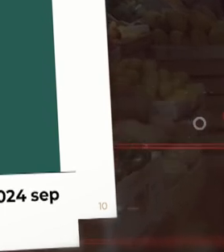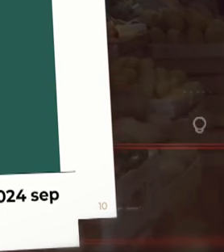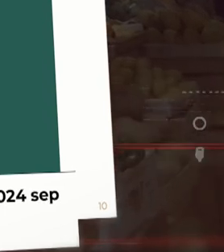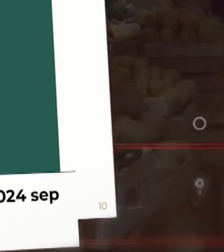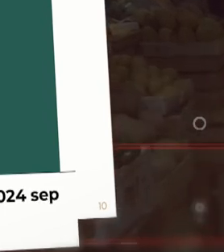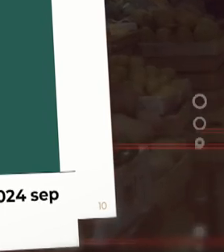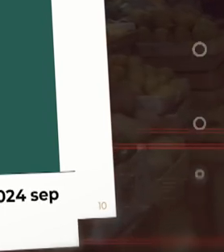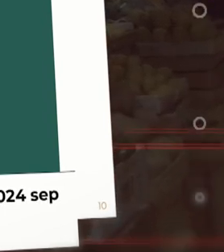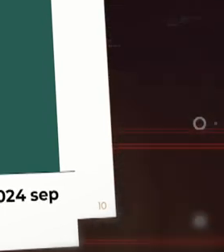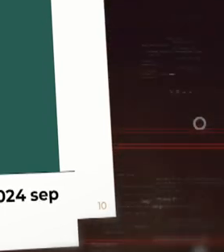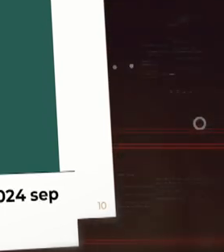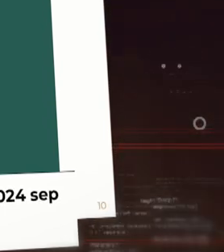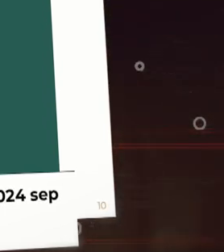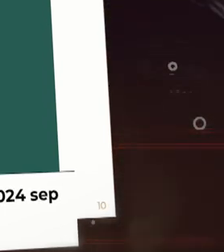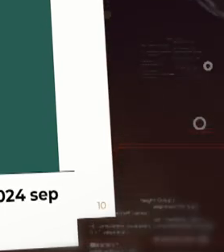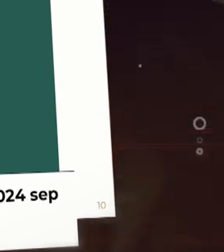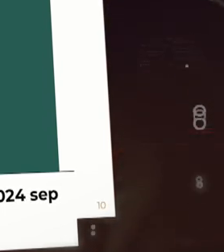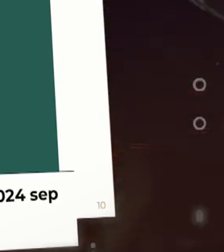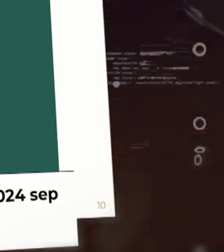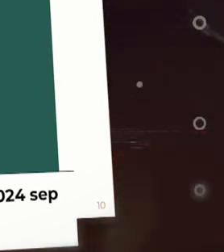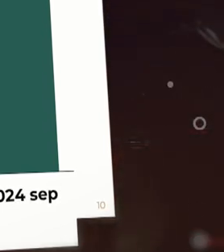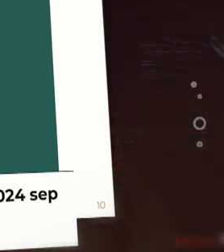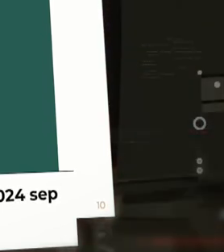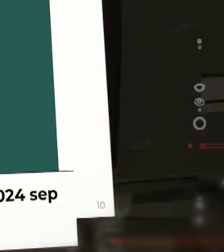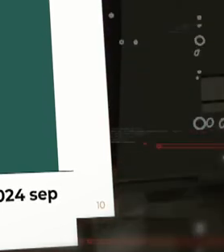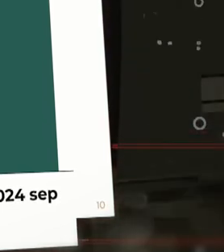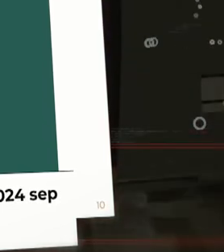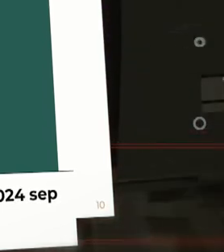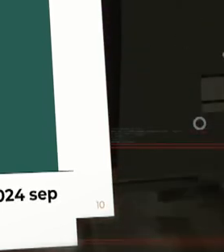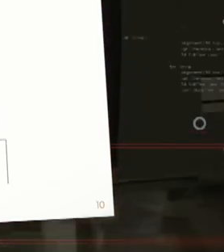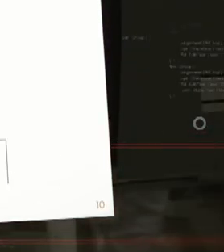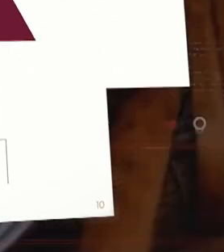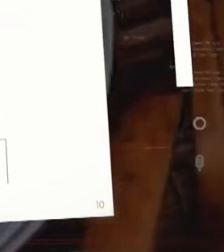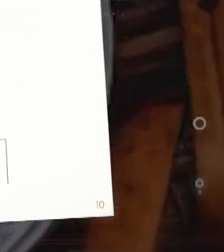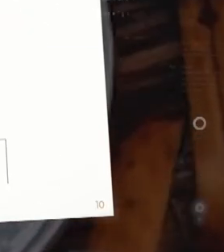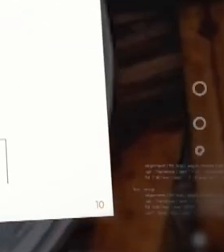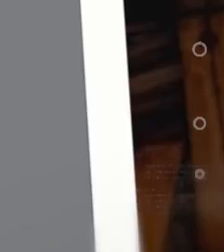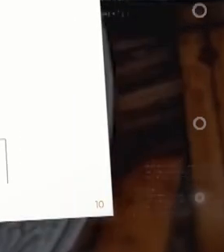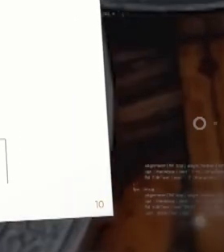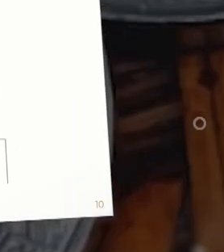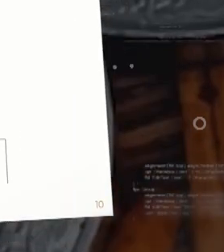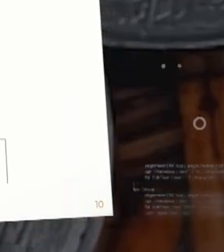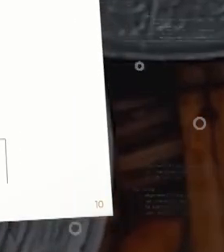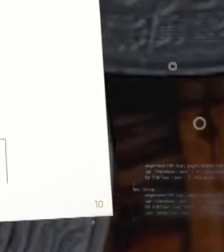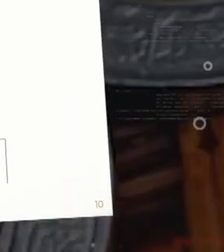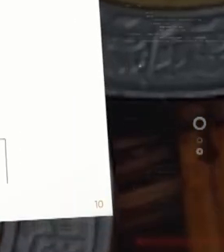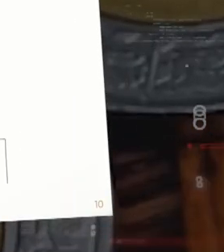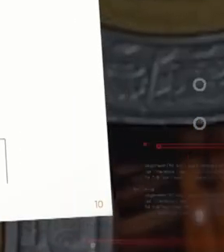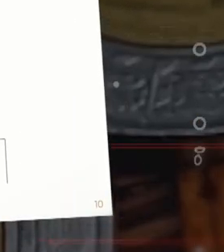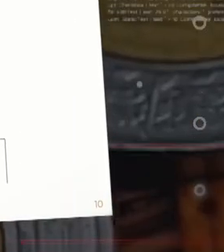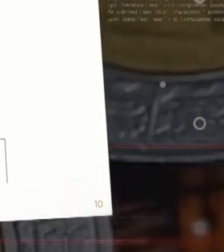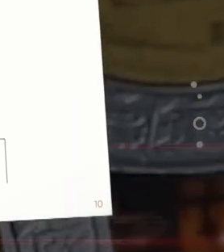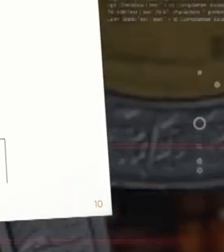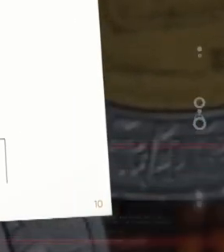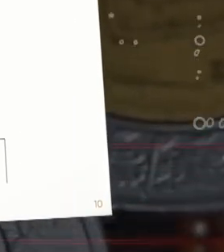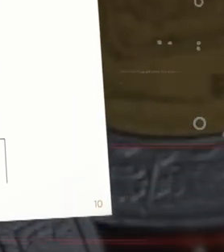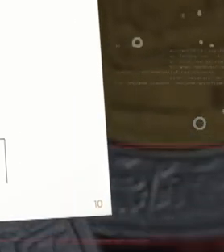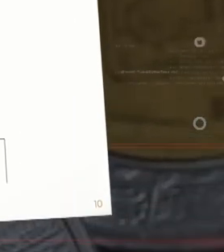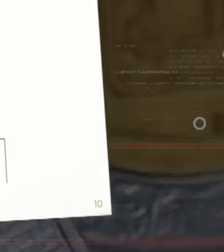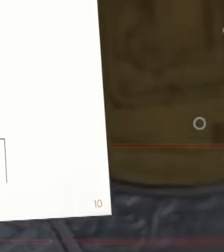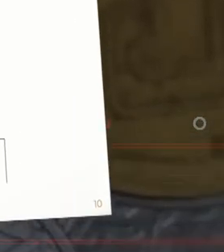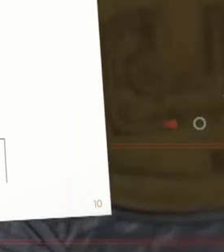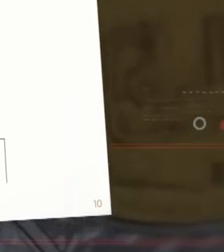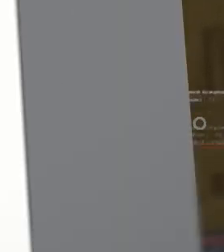un 4.9% con respecto al Producto Interno Bruto, mientras que en el sexenio de Peña Nieto aumentó